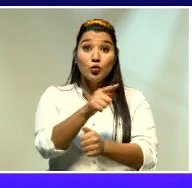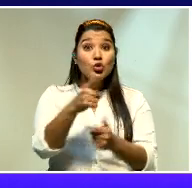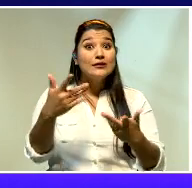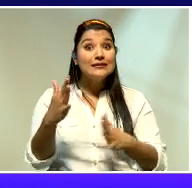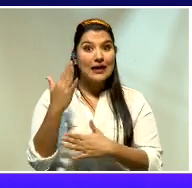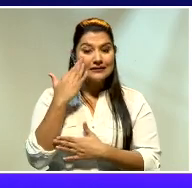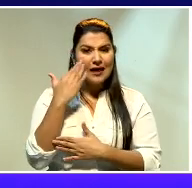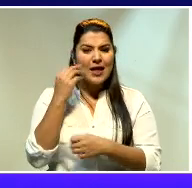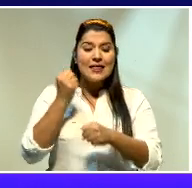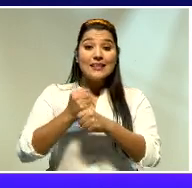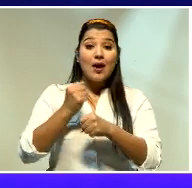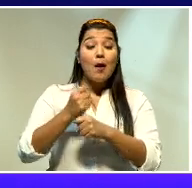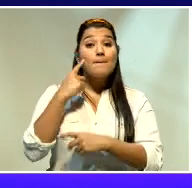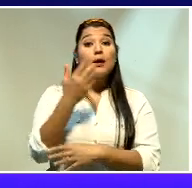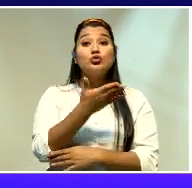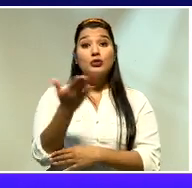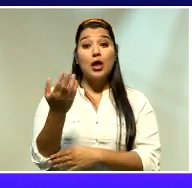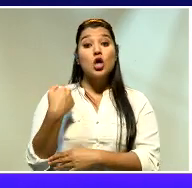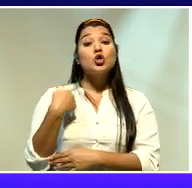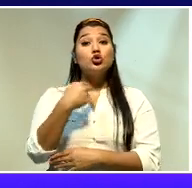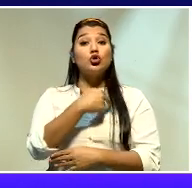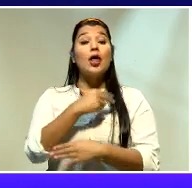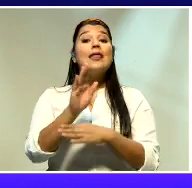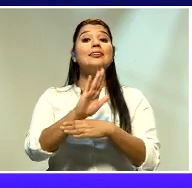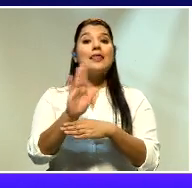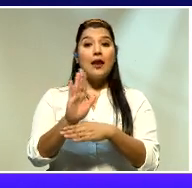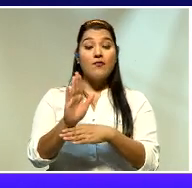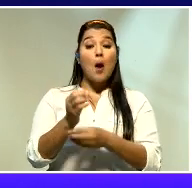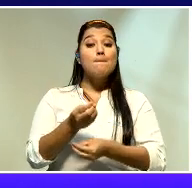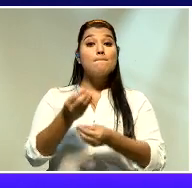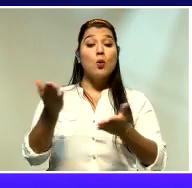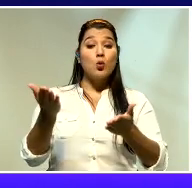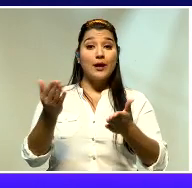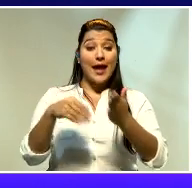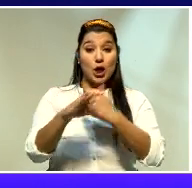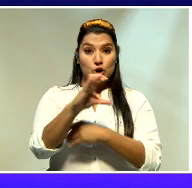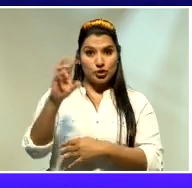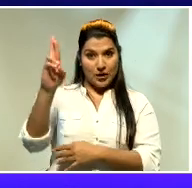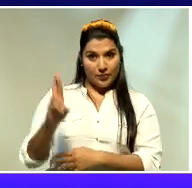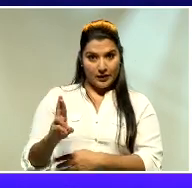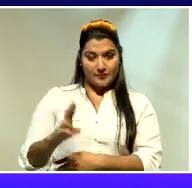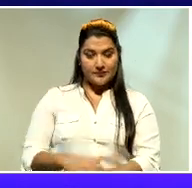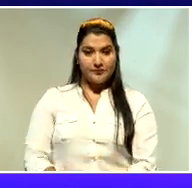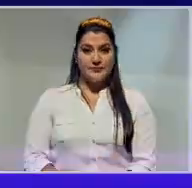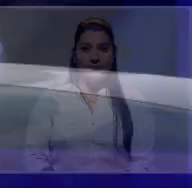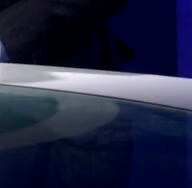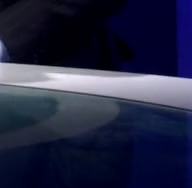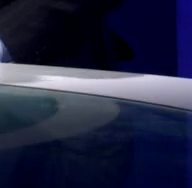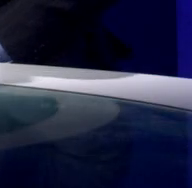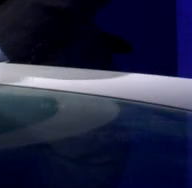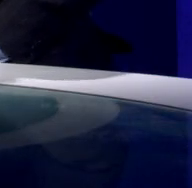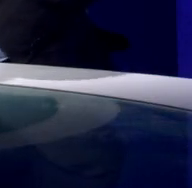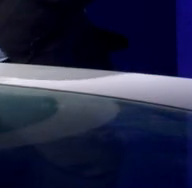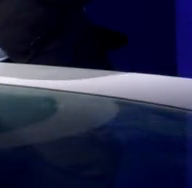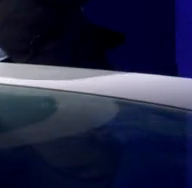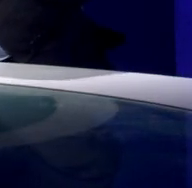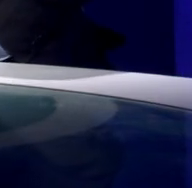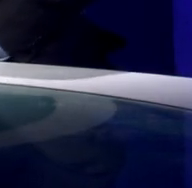sabe, trabajamos para usted. Somos la televisión pública de Costa Rica. Amén.